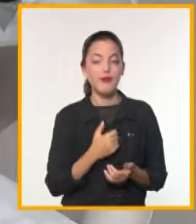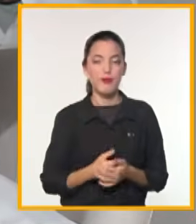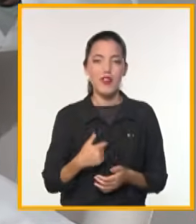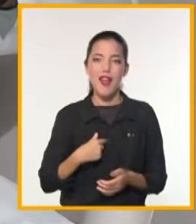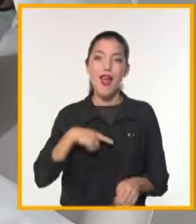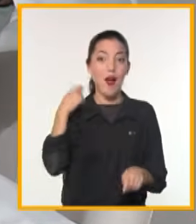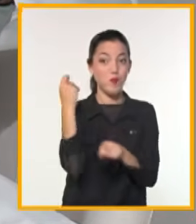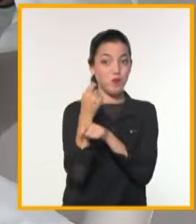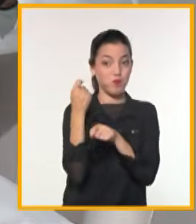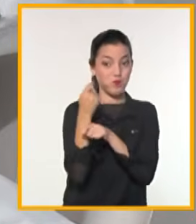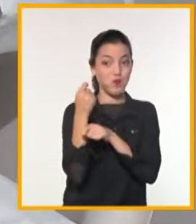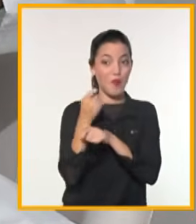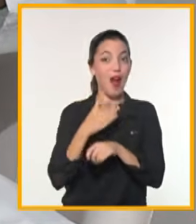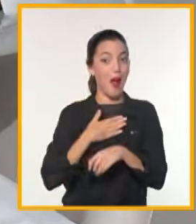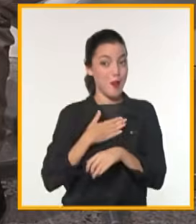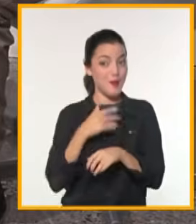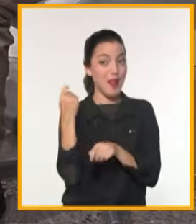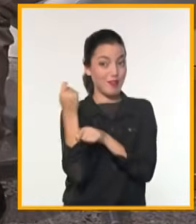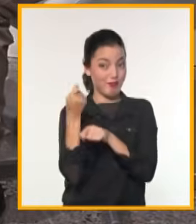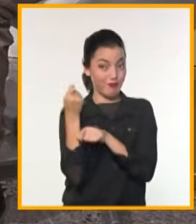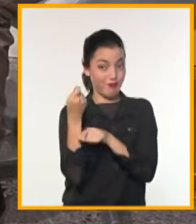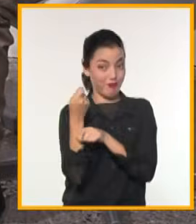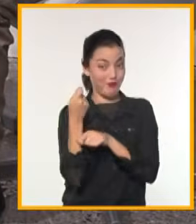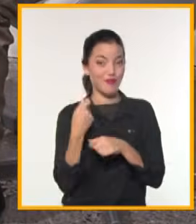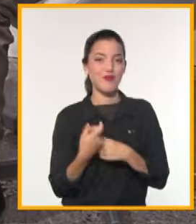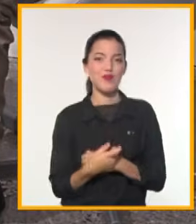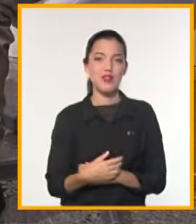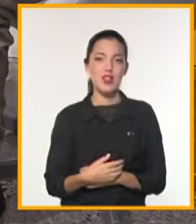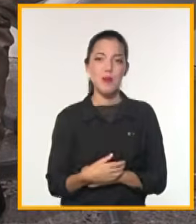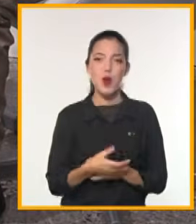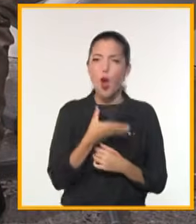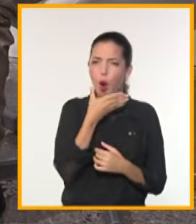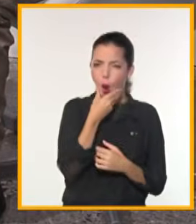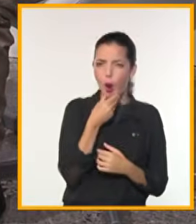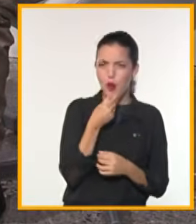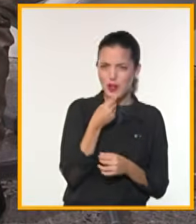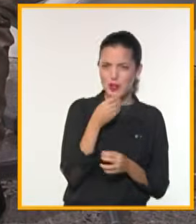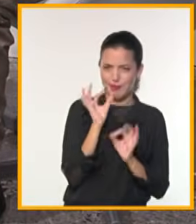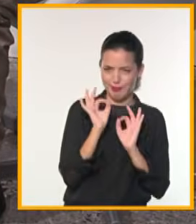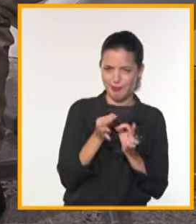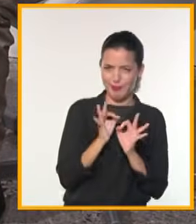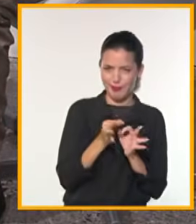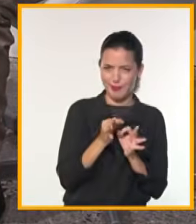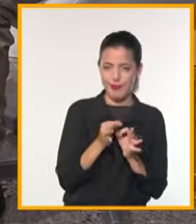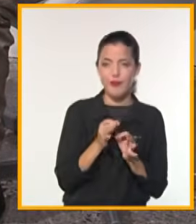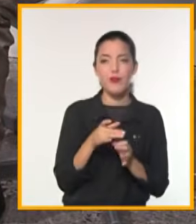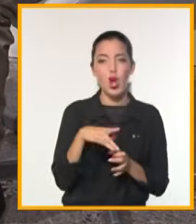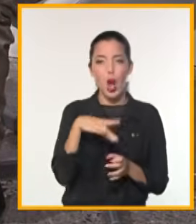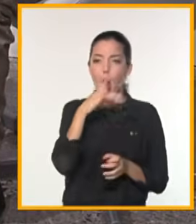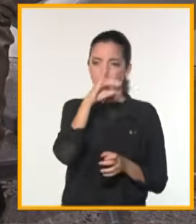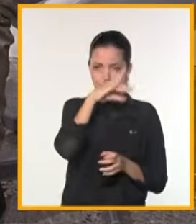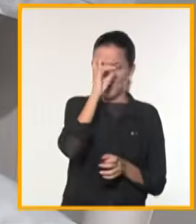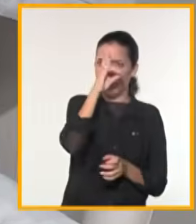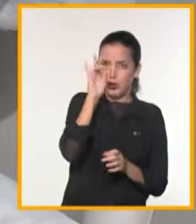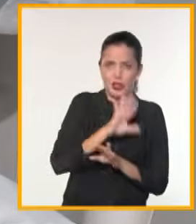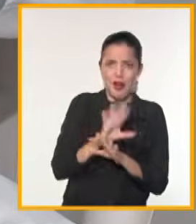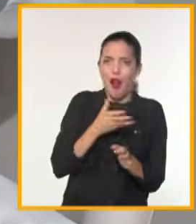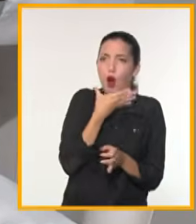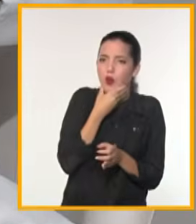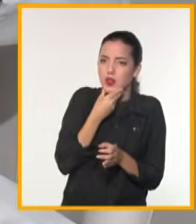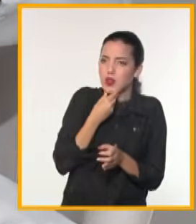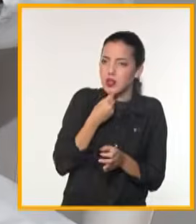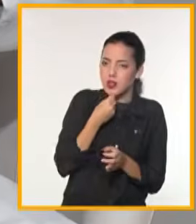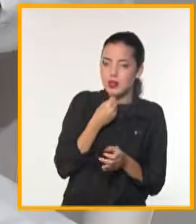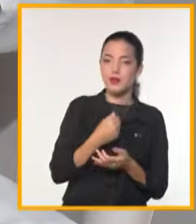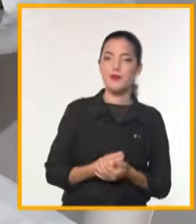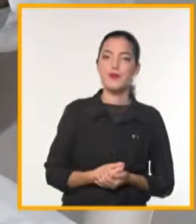Fue maestra mía, sí. Pero muy jovencita. Jovencita, era jovencita, pero era maestra normalista ya. Ya. Y daba muy buenas clases. Lo